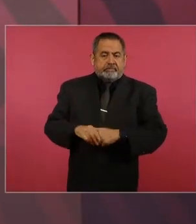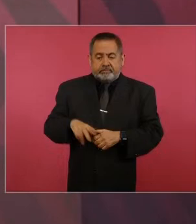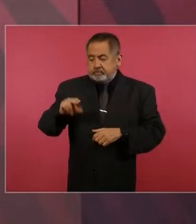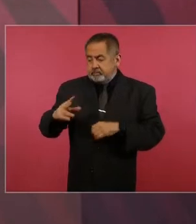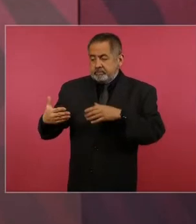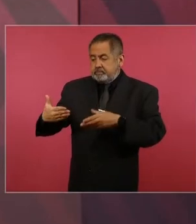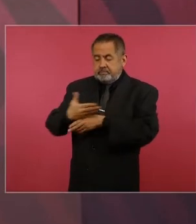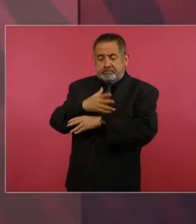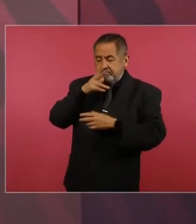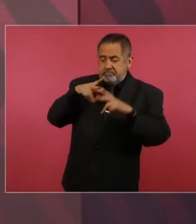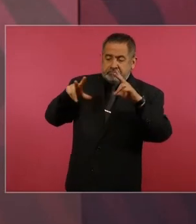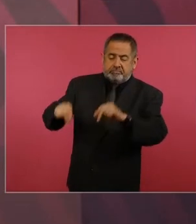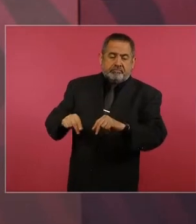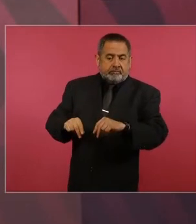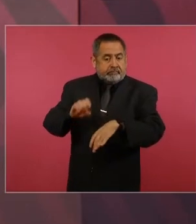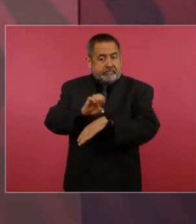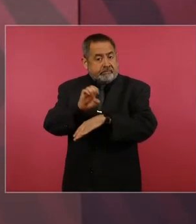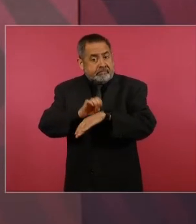espacio aéreo.